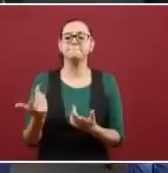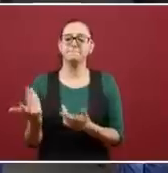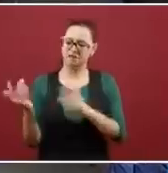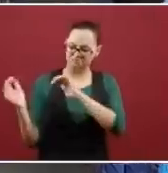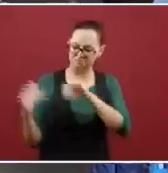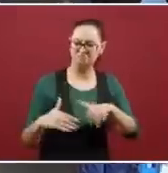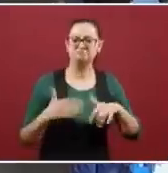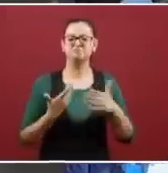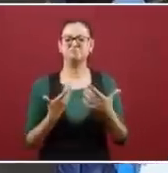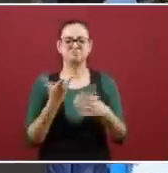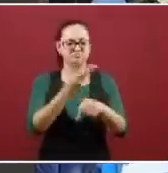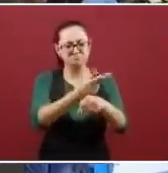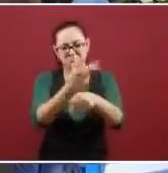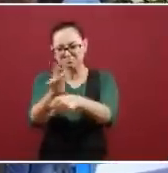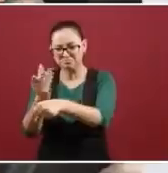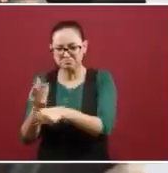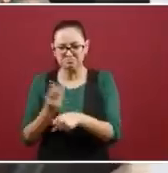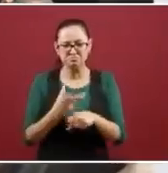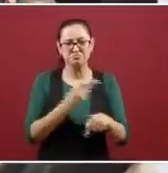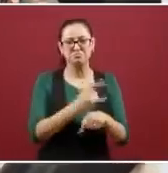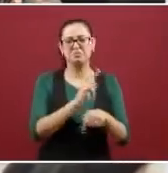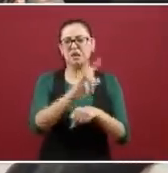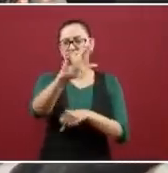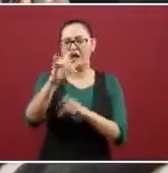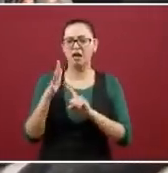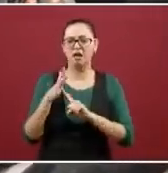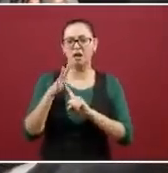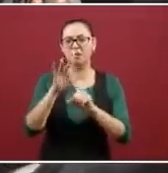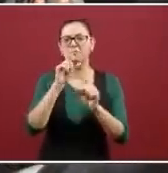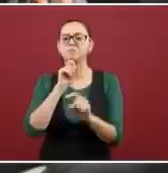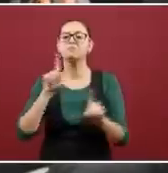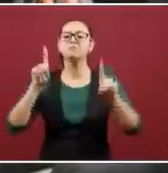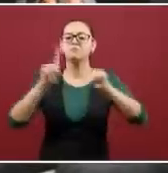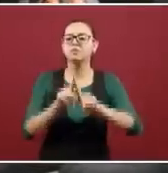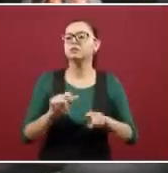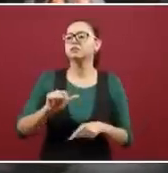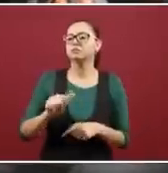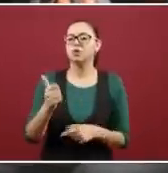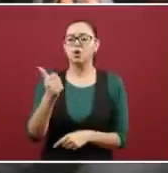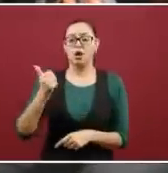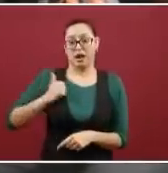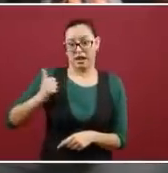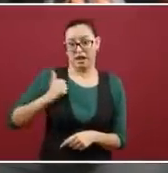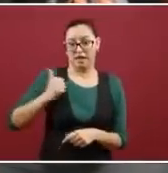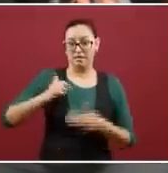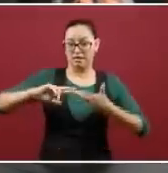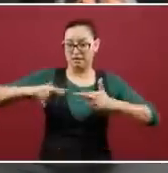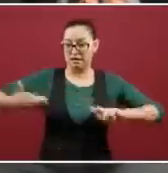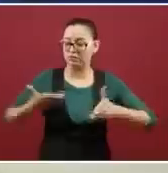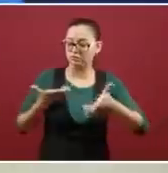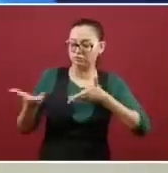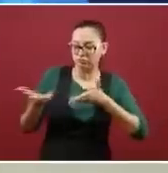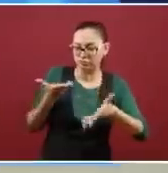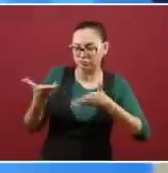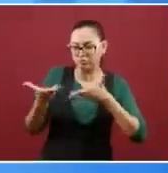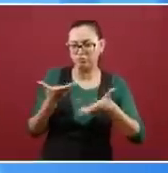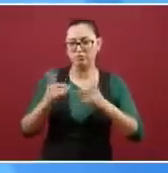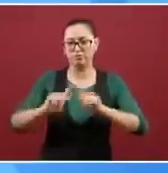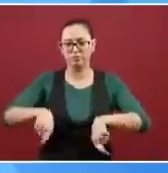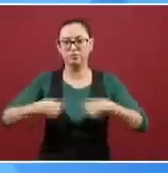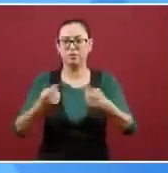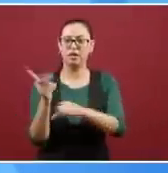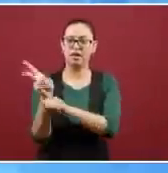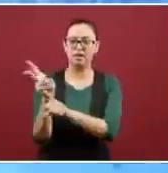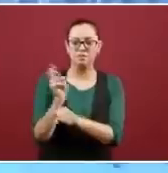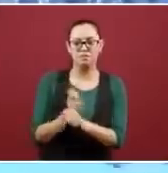aeronáutica y de mantenimiento de aeronaves, fortaleciendo las relaciones binacionales con Canadá. Este año ha sido designado como